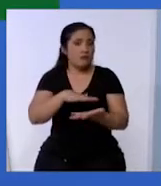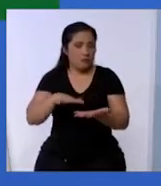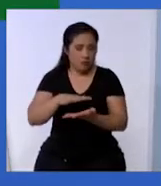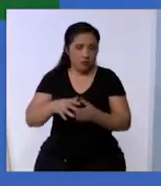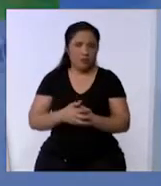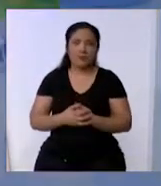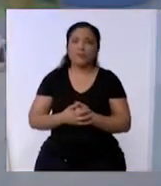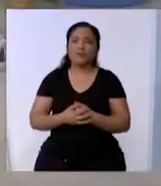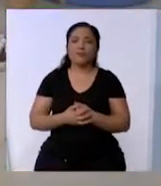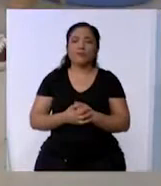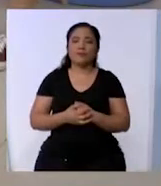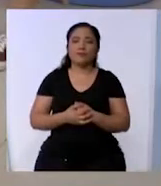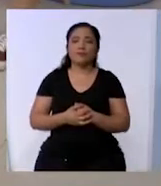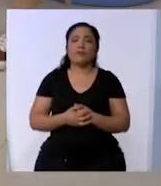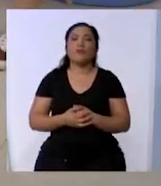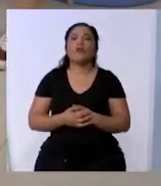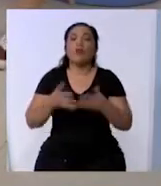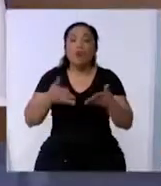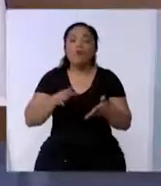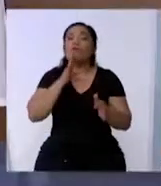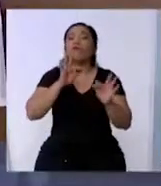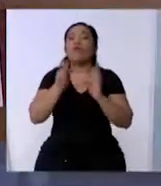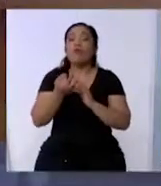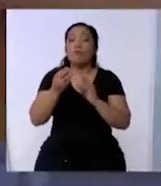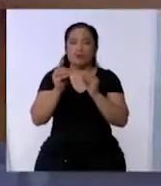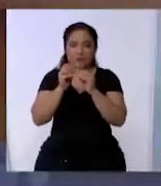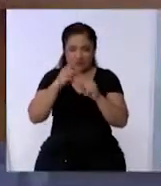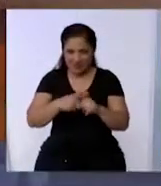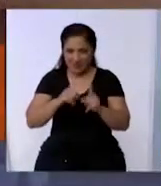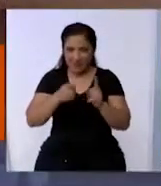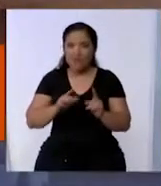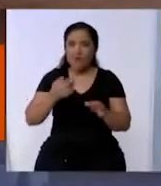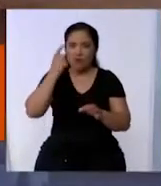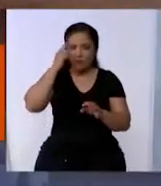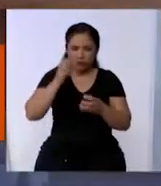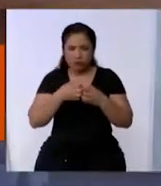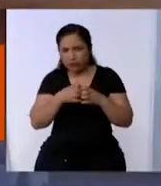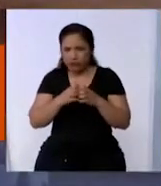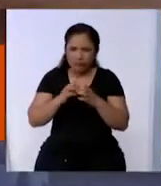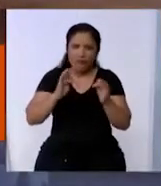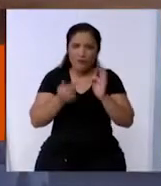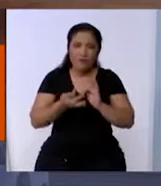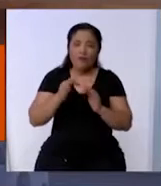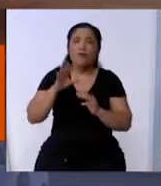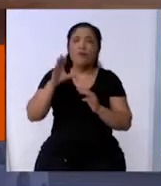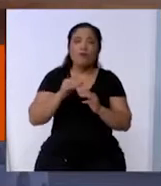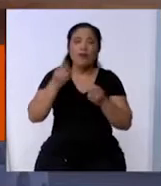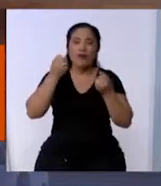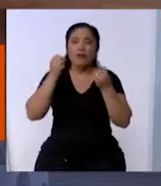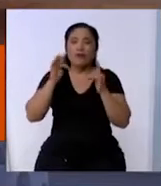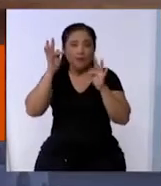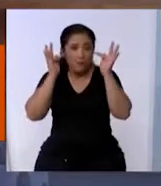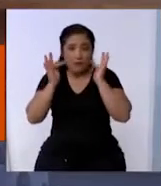problemáticas. Hoy resolvemos problemas, así que prepara tu mente, vamos a utilizar ecuaciones de la física y vamos a